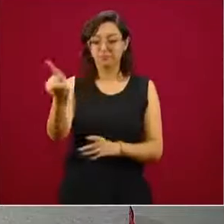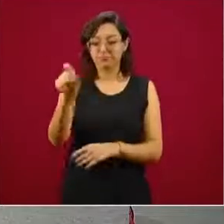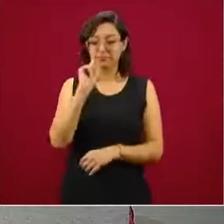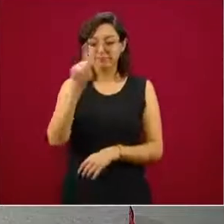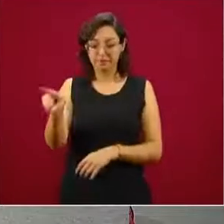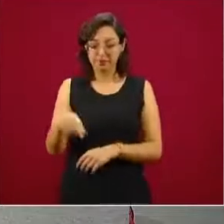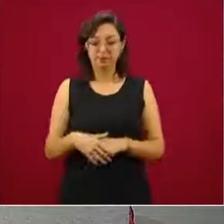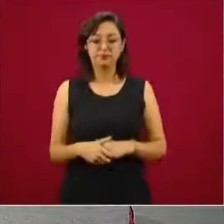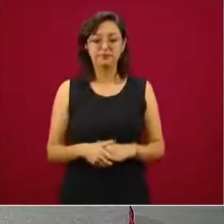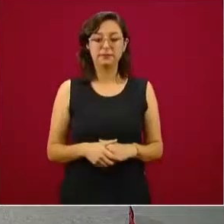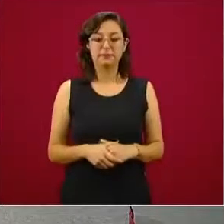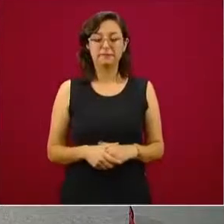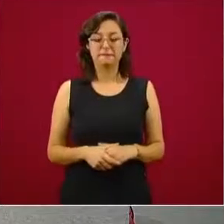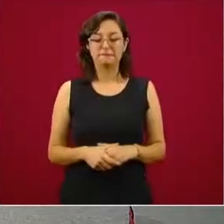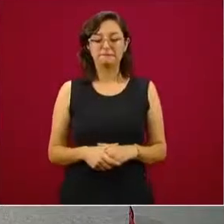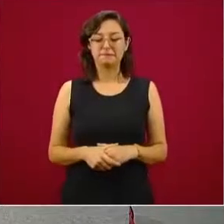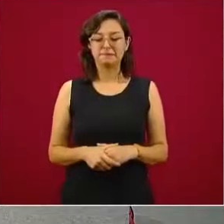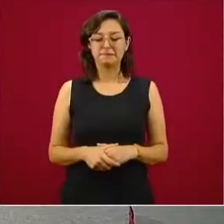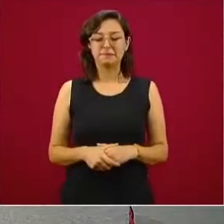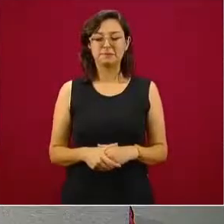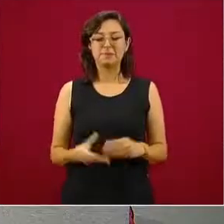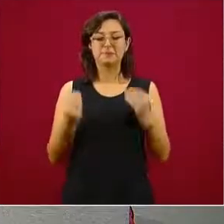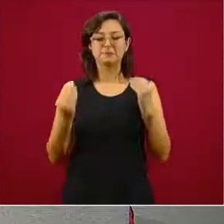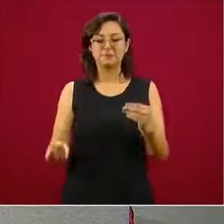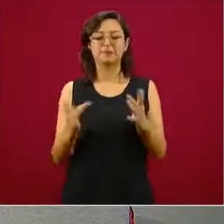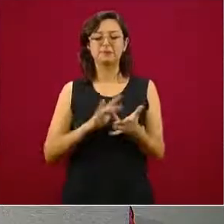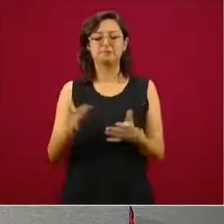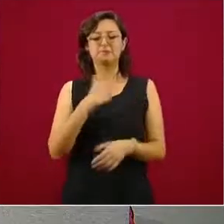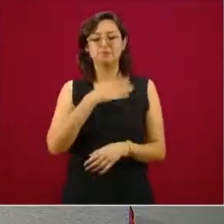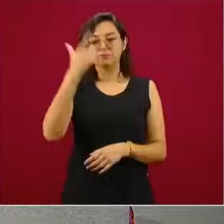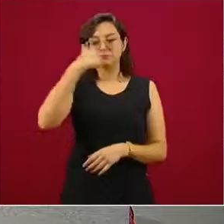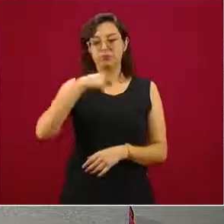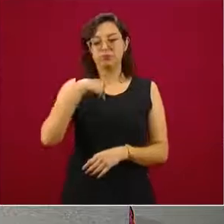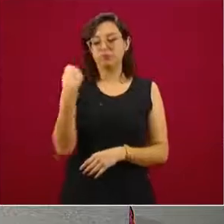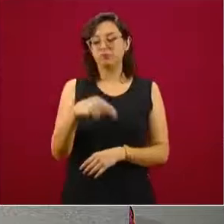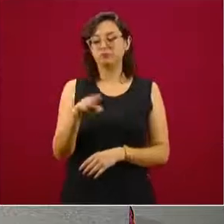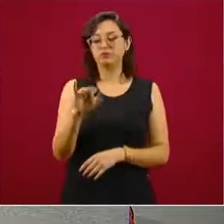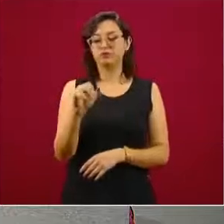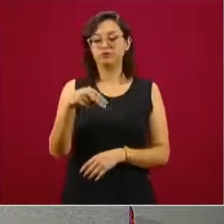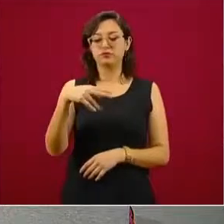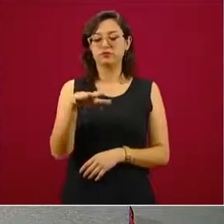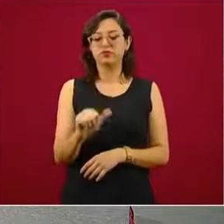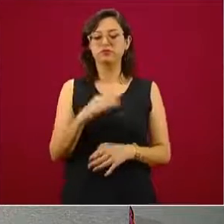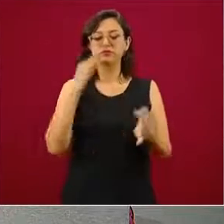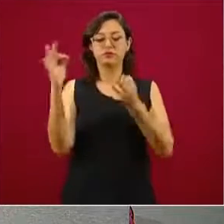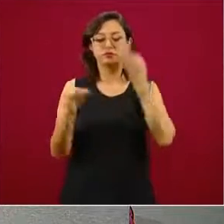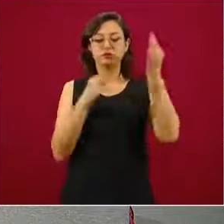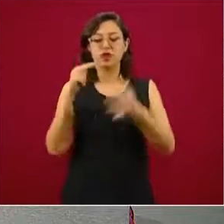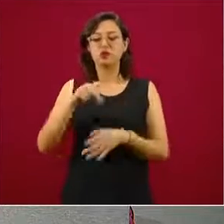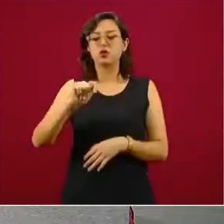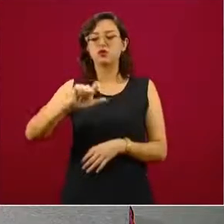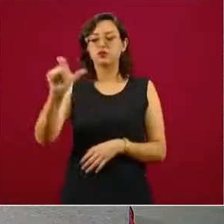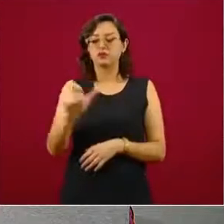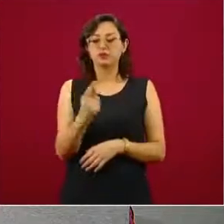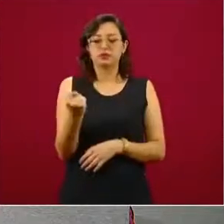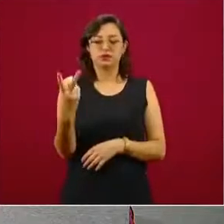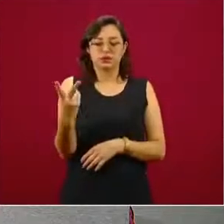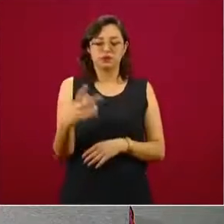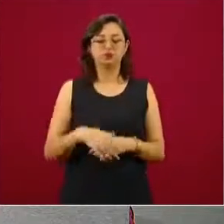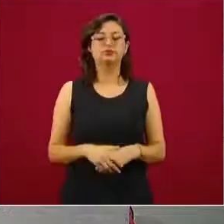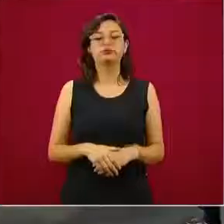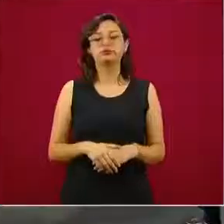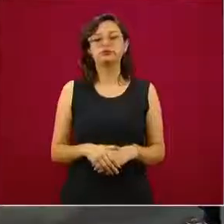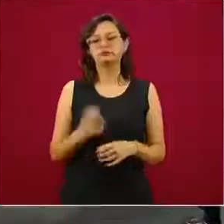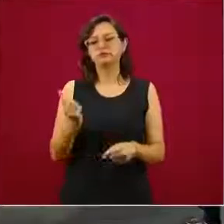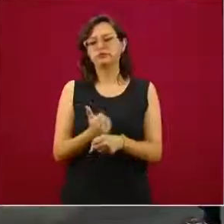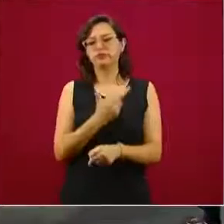lado también. Ahí vamos. Muchas gracias. Buenas noches a todos. Bianca Aguirre de Notimex TV. Preguntarle,